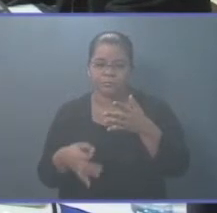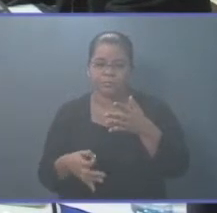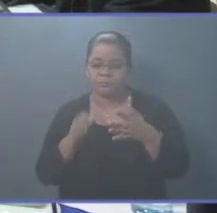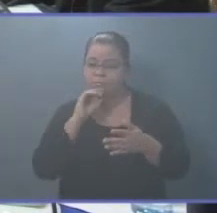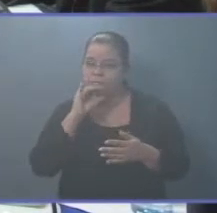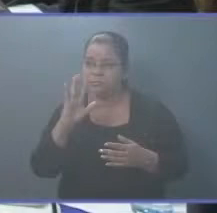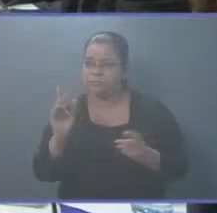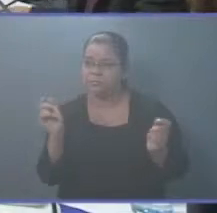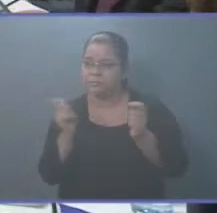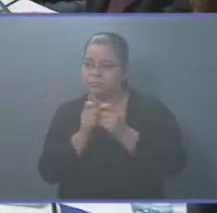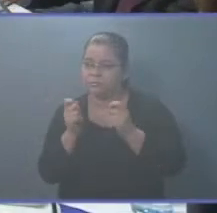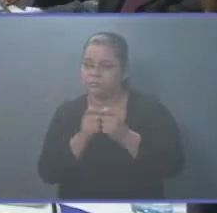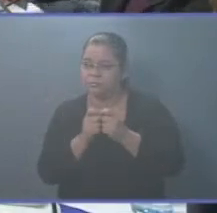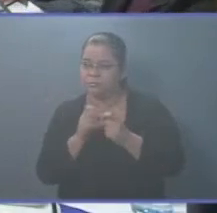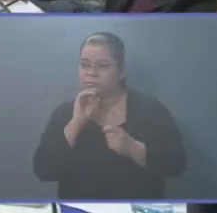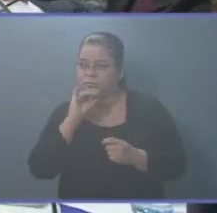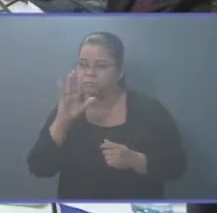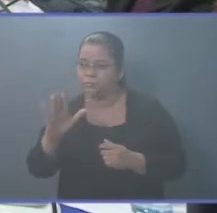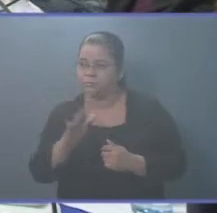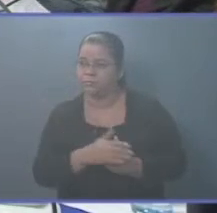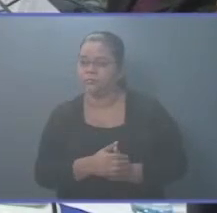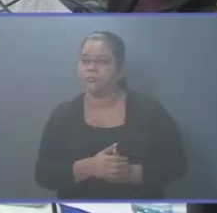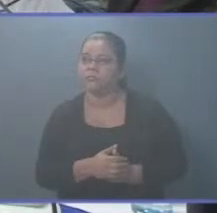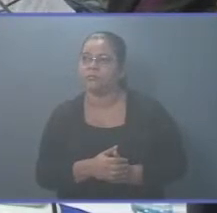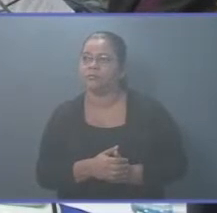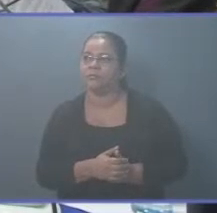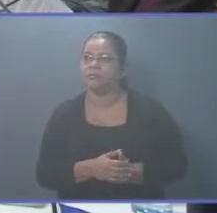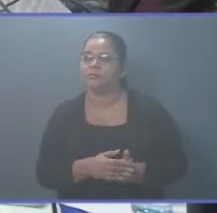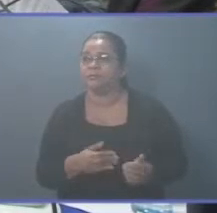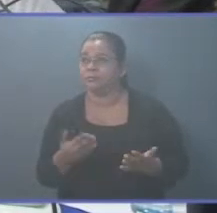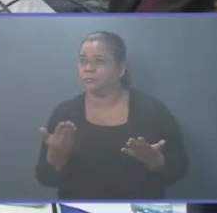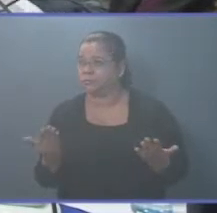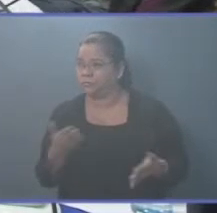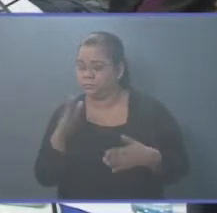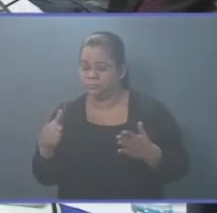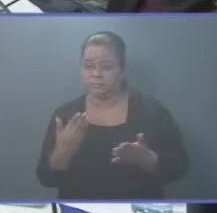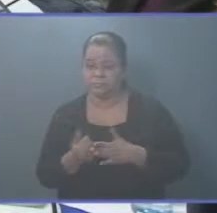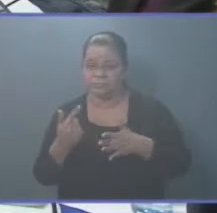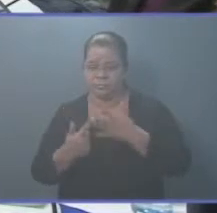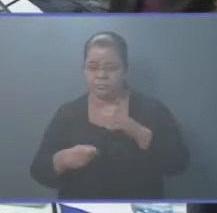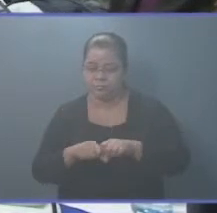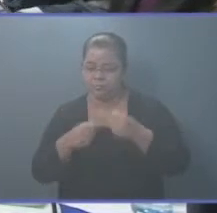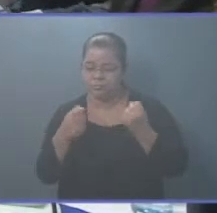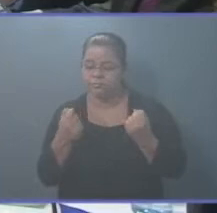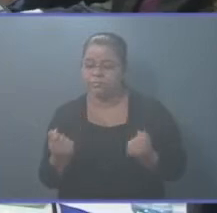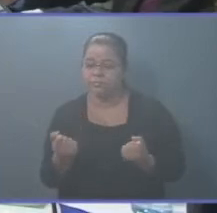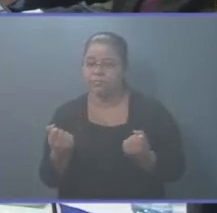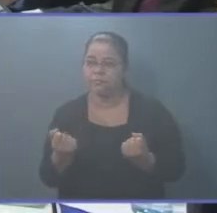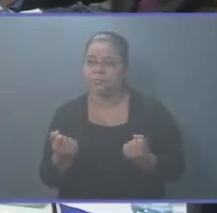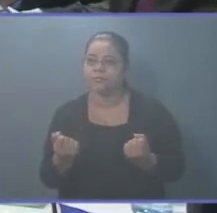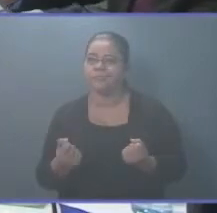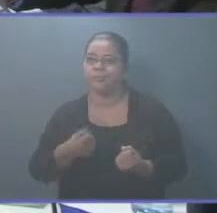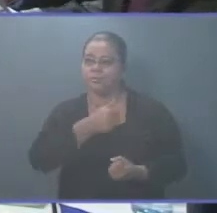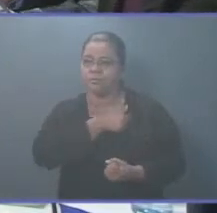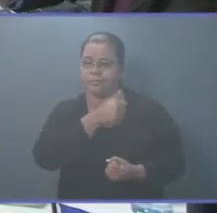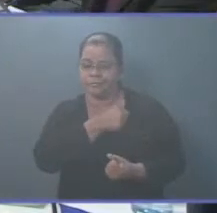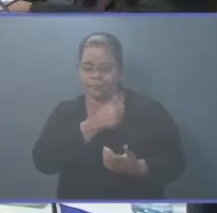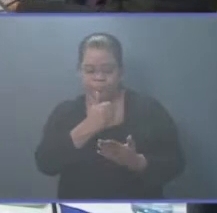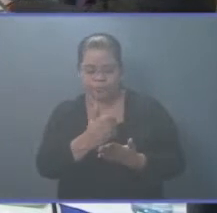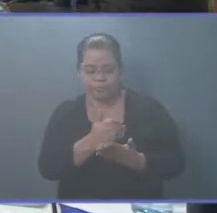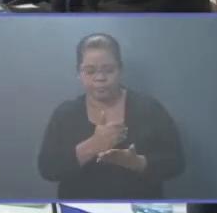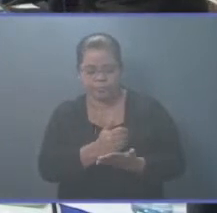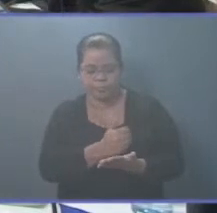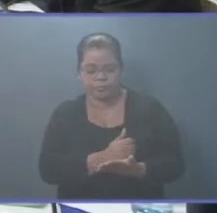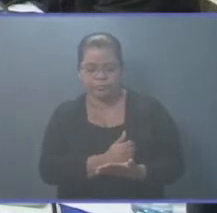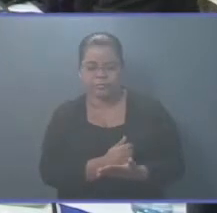refiere específicamente, dice textualmente que estos delitos serán los detallados a continuación,